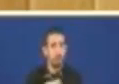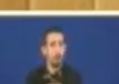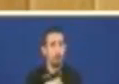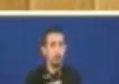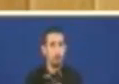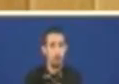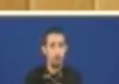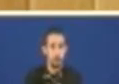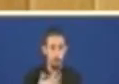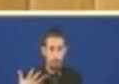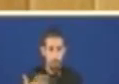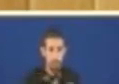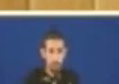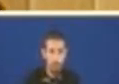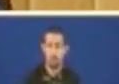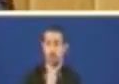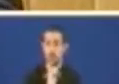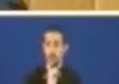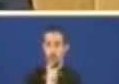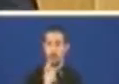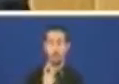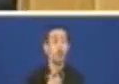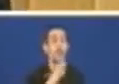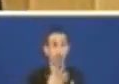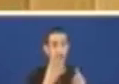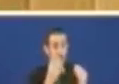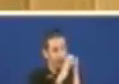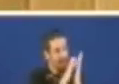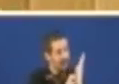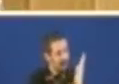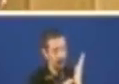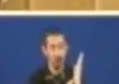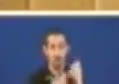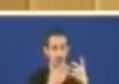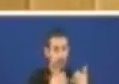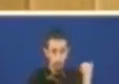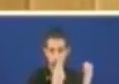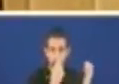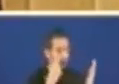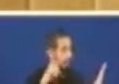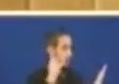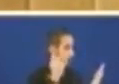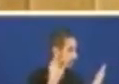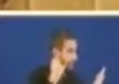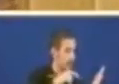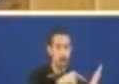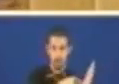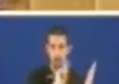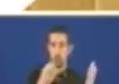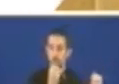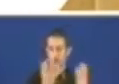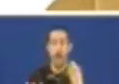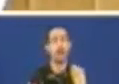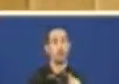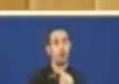podían retirálos, que sei que asinaran ali nunha letra pequena, yo comentou despois, tamén teño copia da